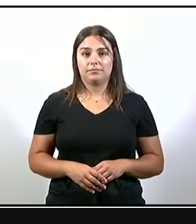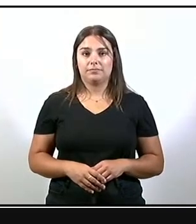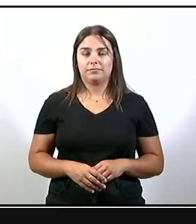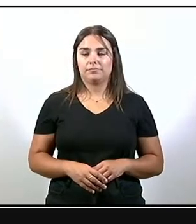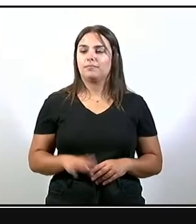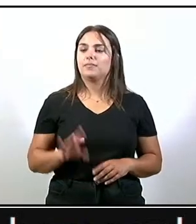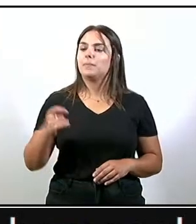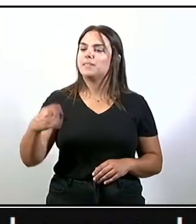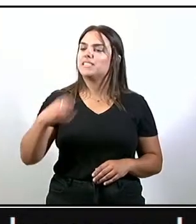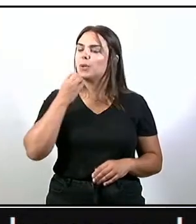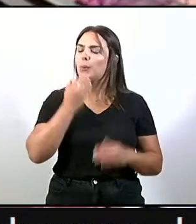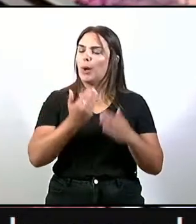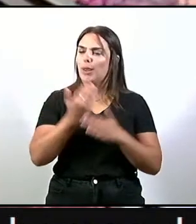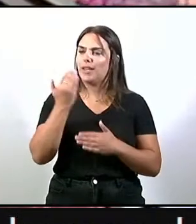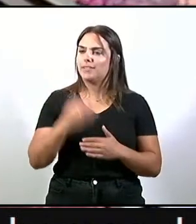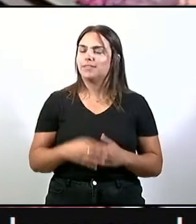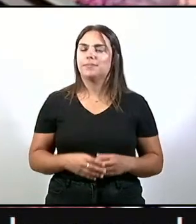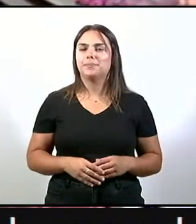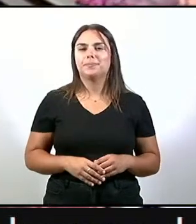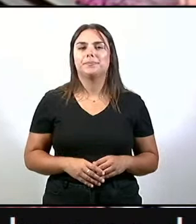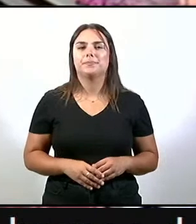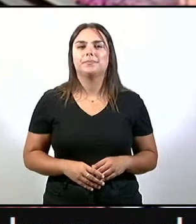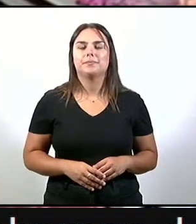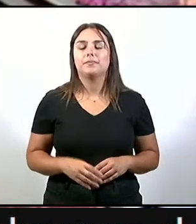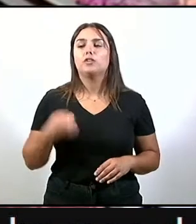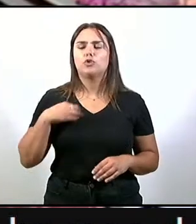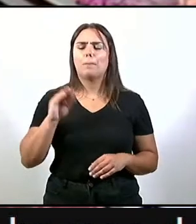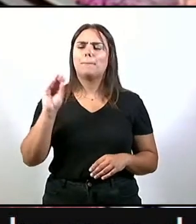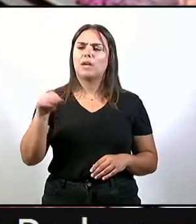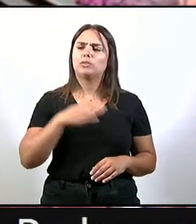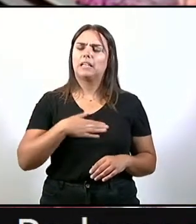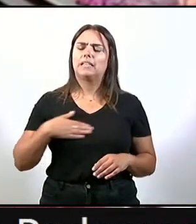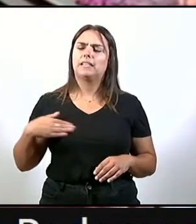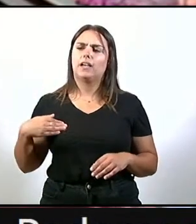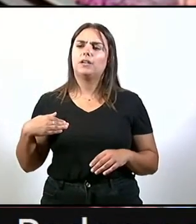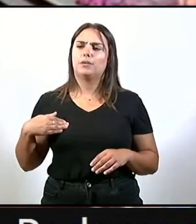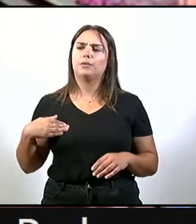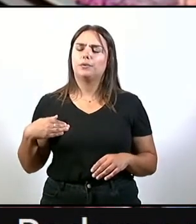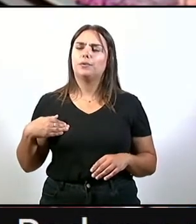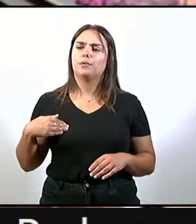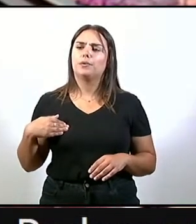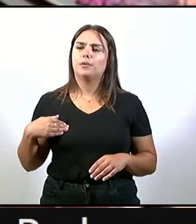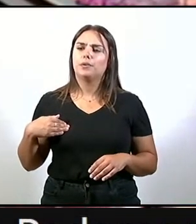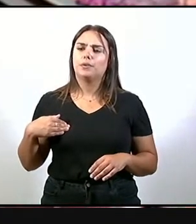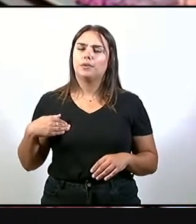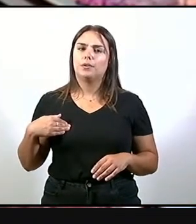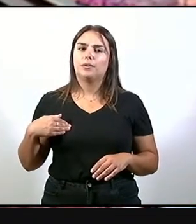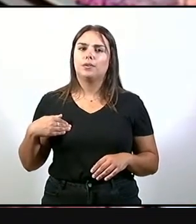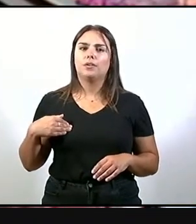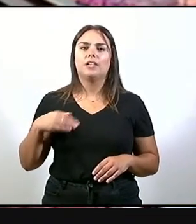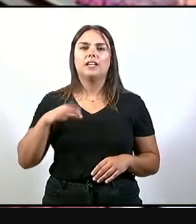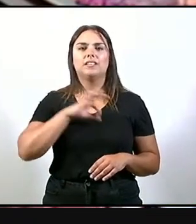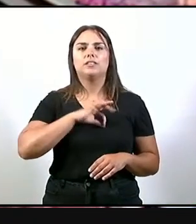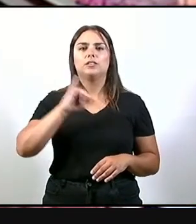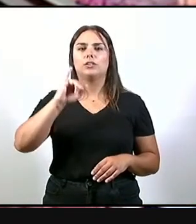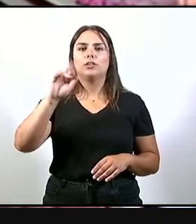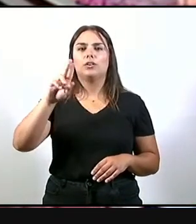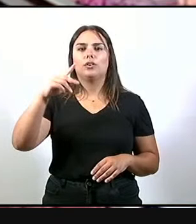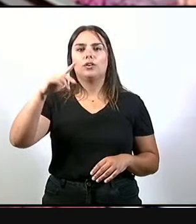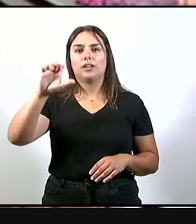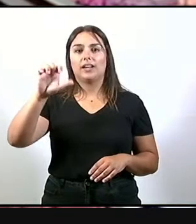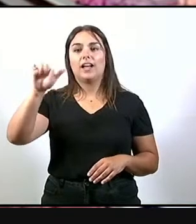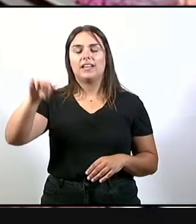Presidente, por aquí, buenos días. Yo le quería preguntar por la presencia de Jorge Buxadé, el portavoz nacional de Vox